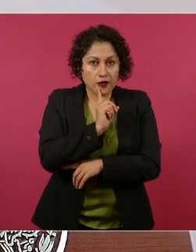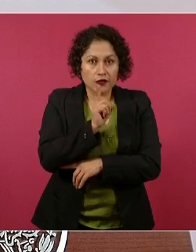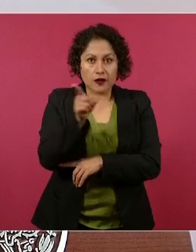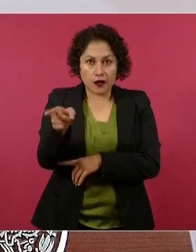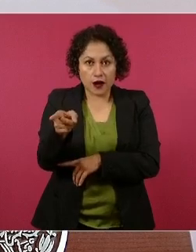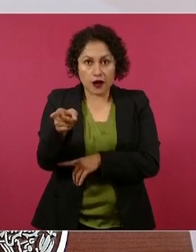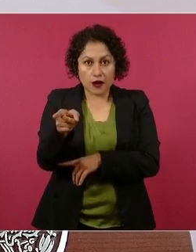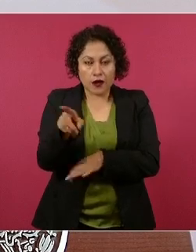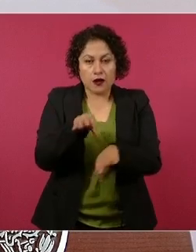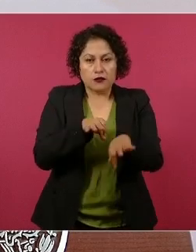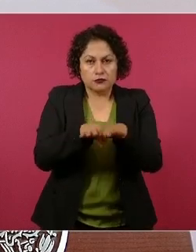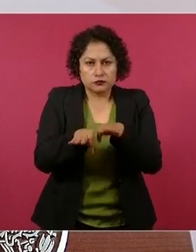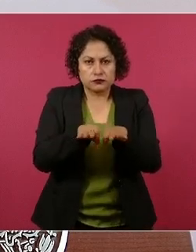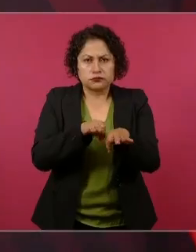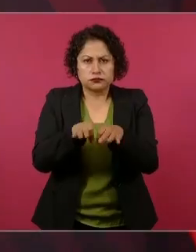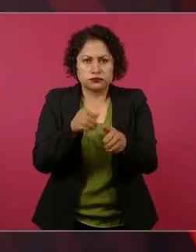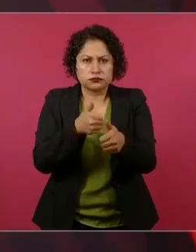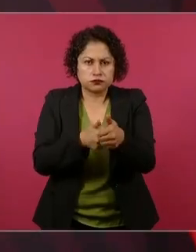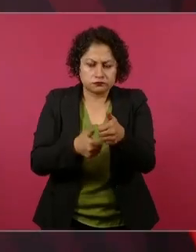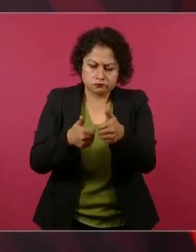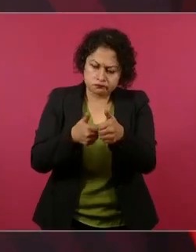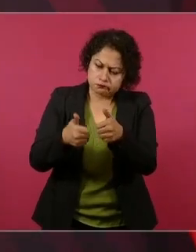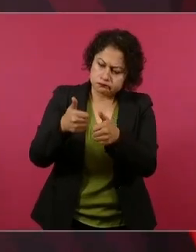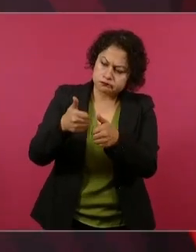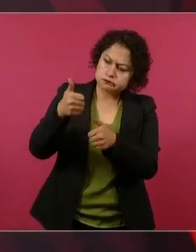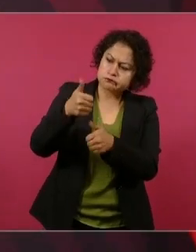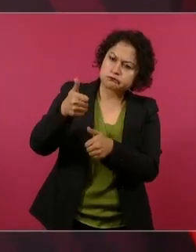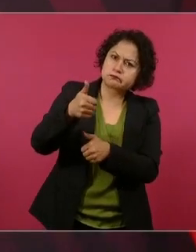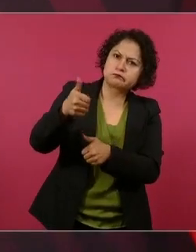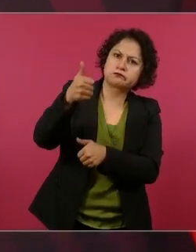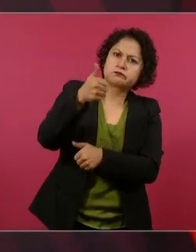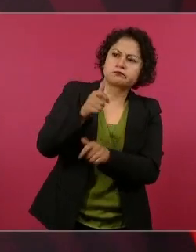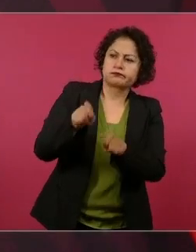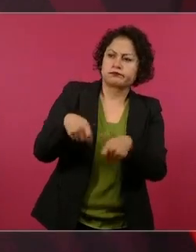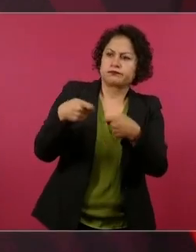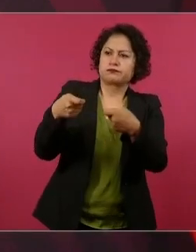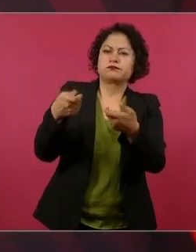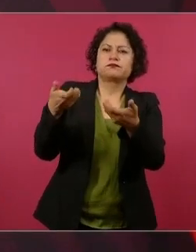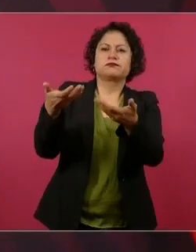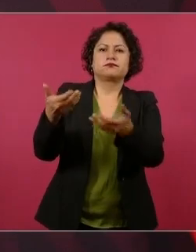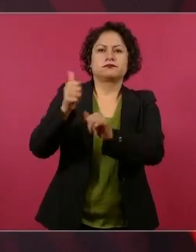llegara a ser secretaria de Gobernación.